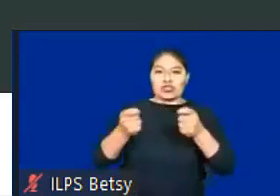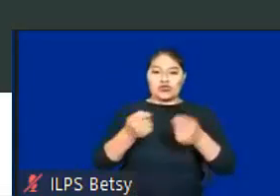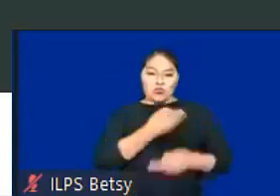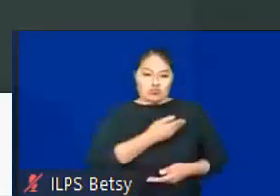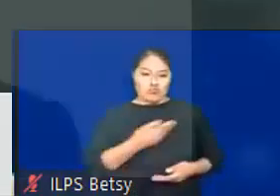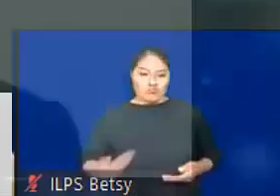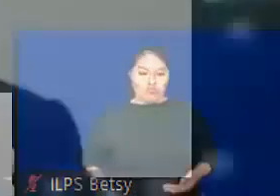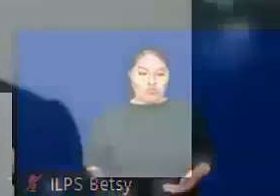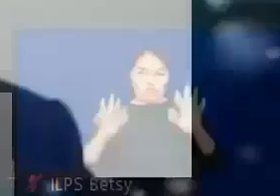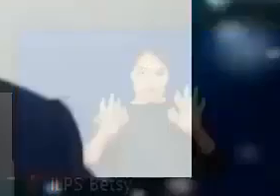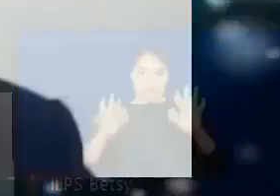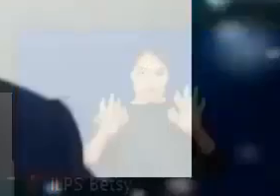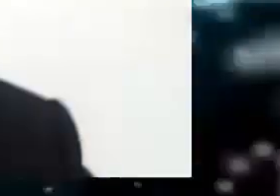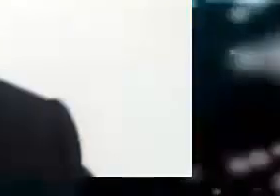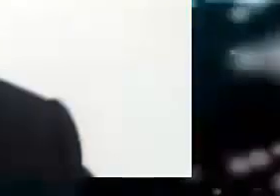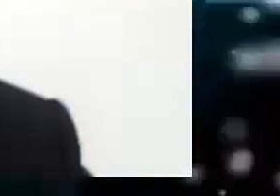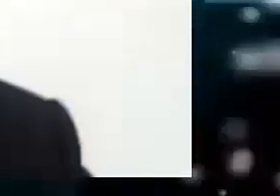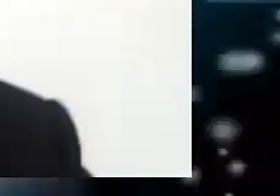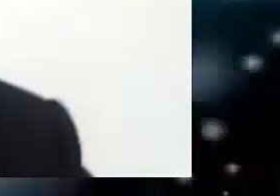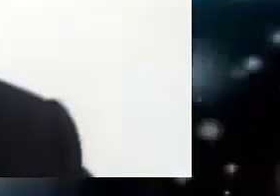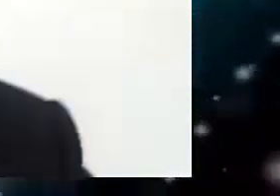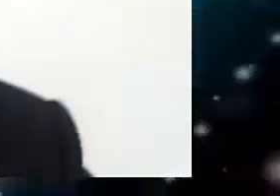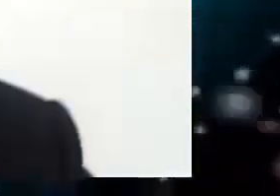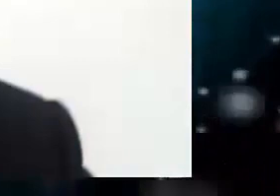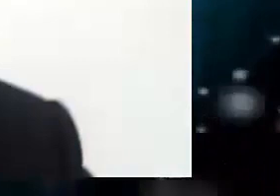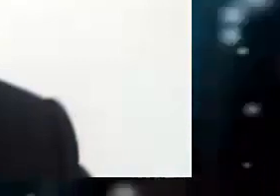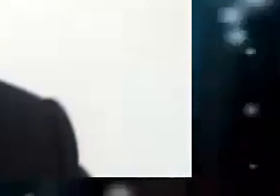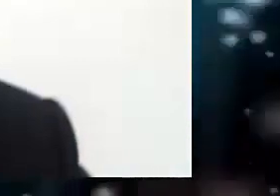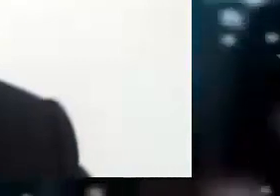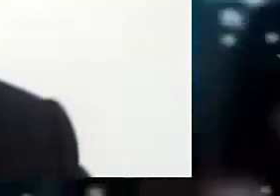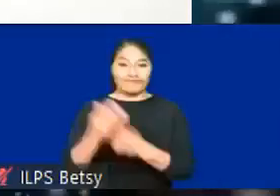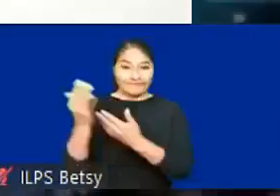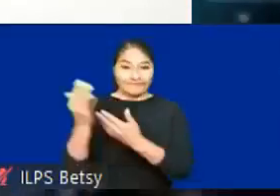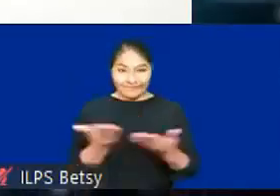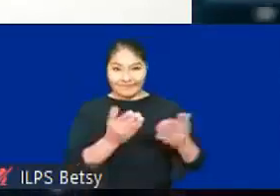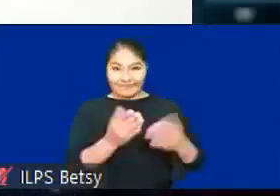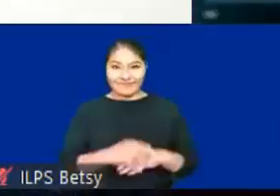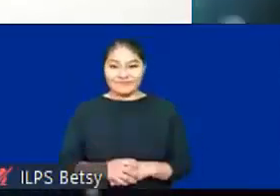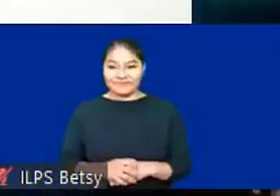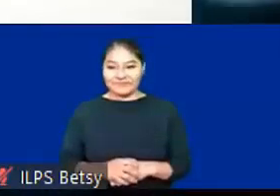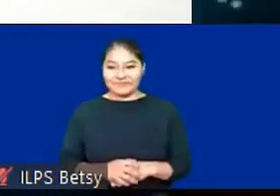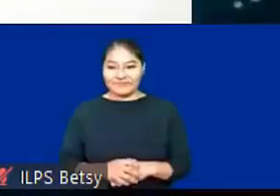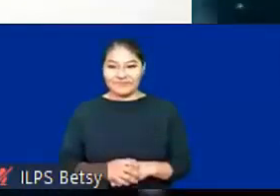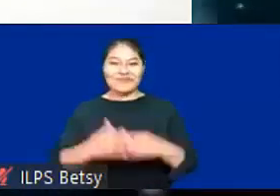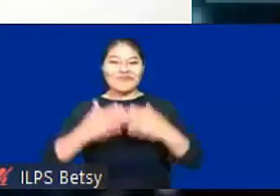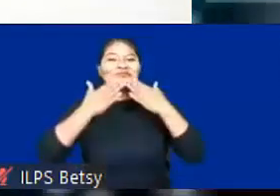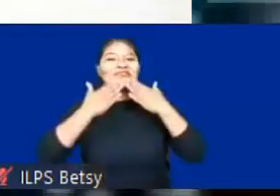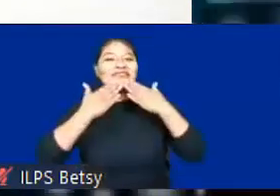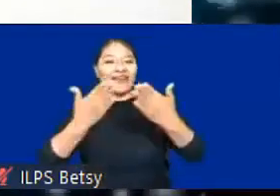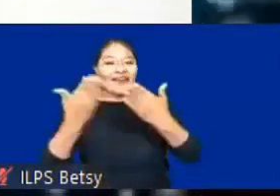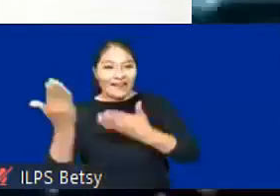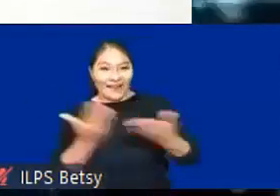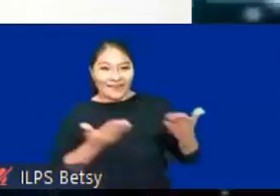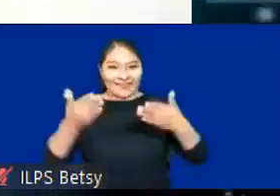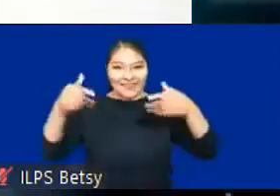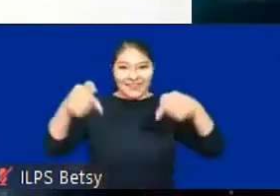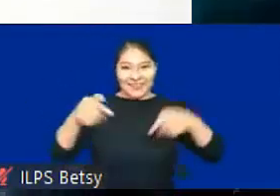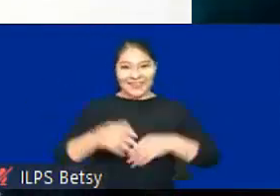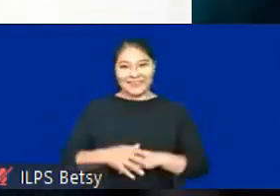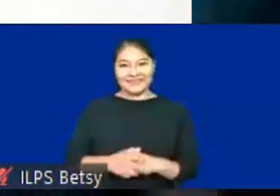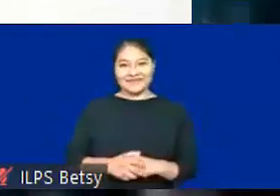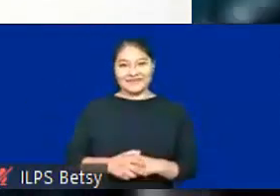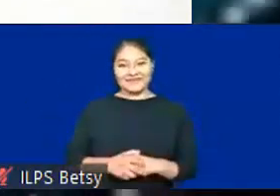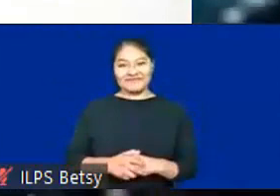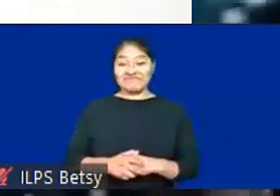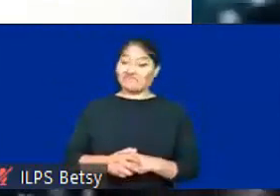escuchamos. Muchas gracias. Buenos días a todos los participantes. Quiero aprovechar también para agradecer a la